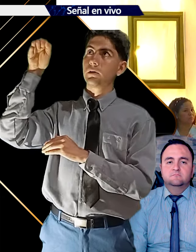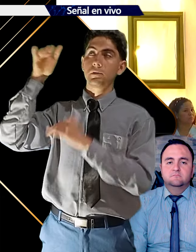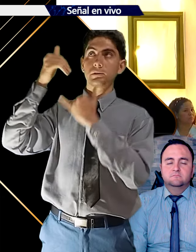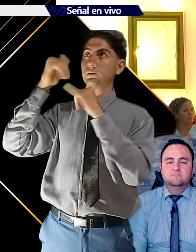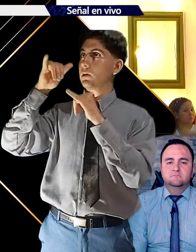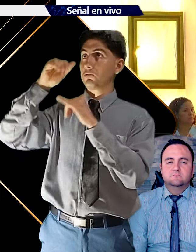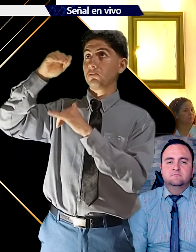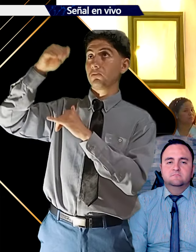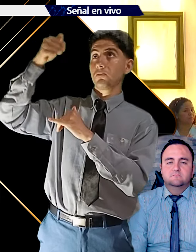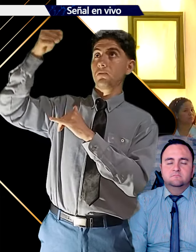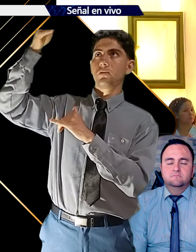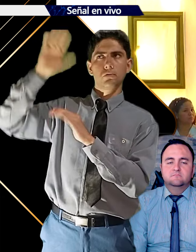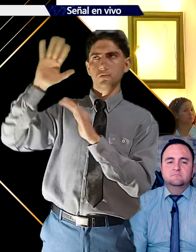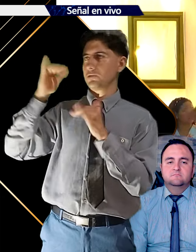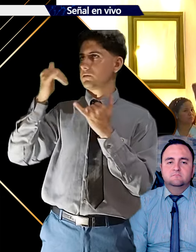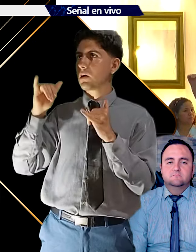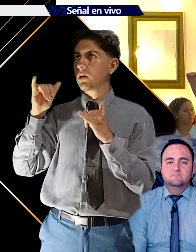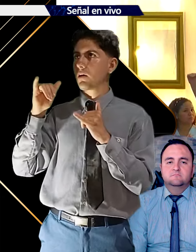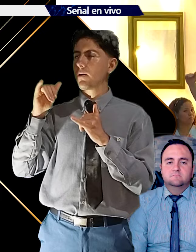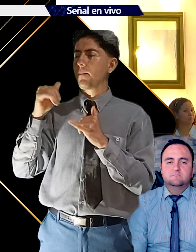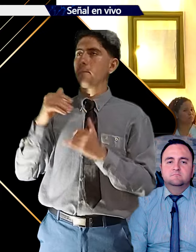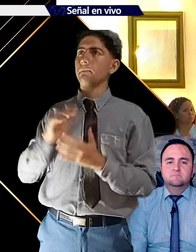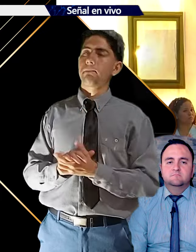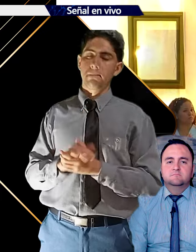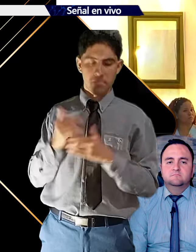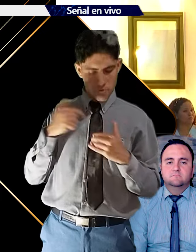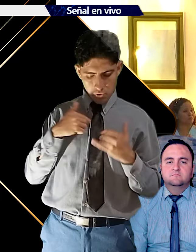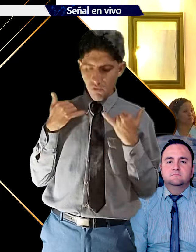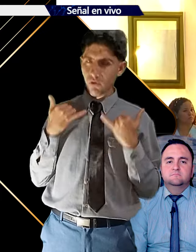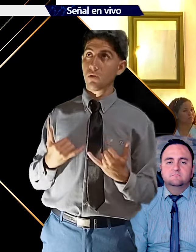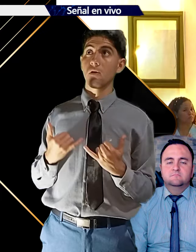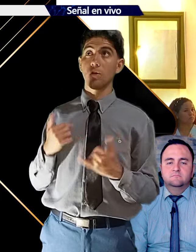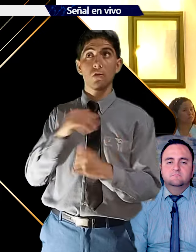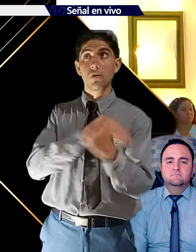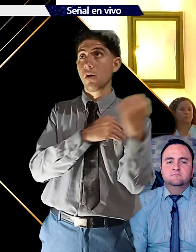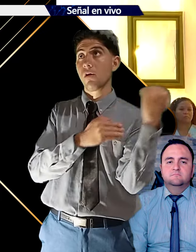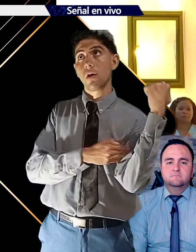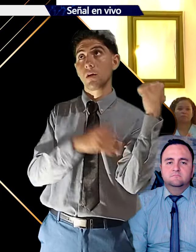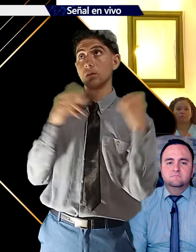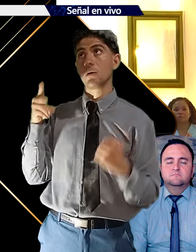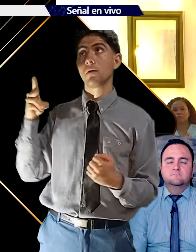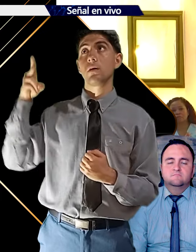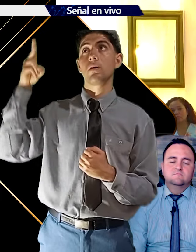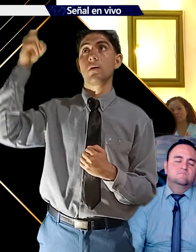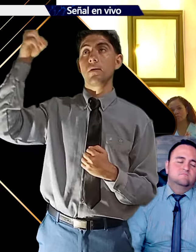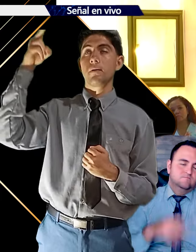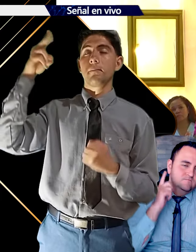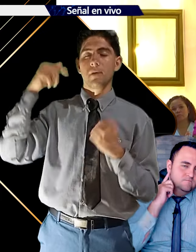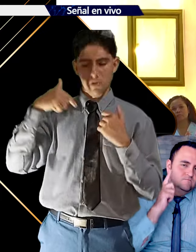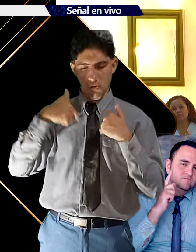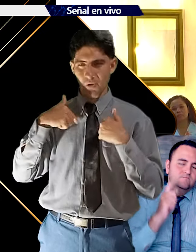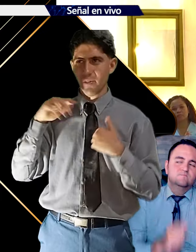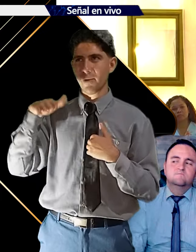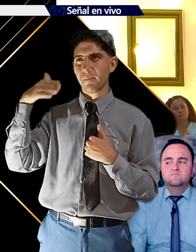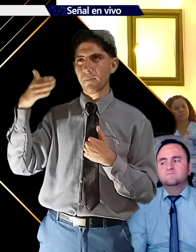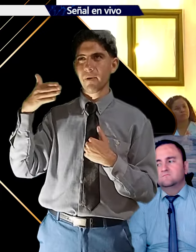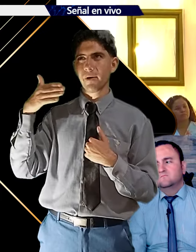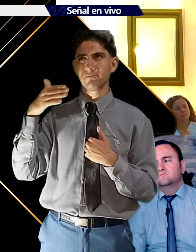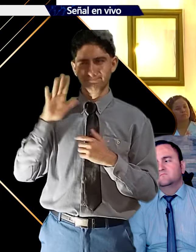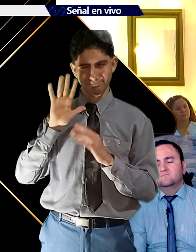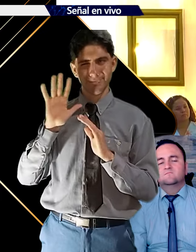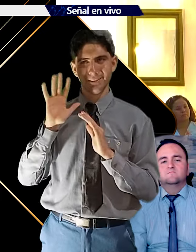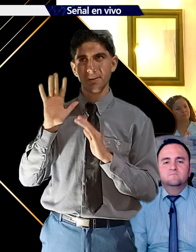montaña, tú ya no vas a crecer más, tú llegaste hasta tu límite y no vas a crecer. Déjame decirte que en este momento yo no tengo